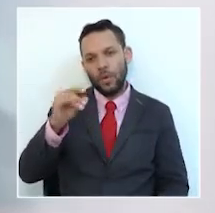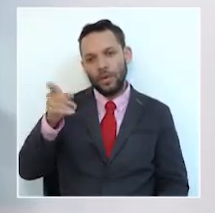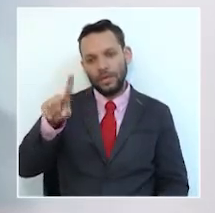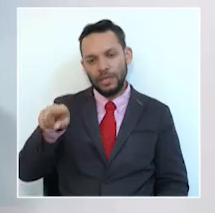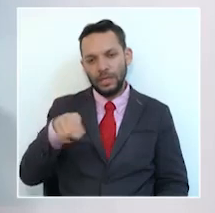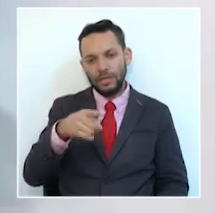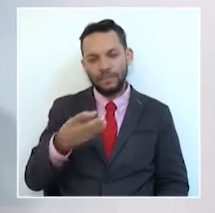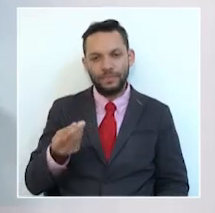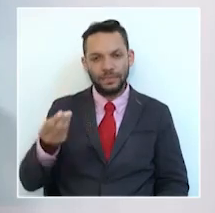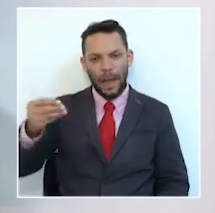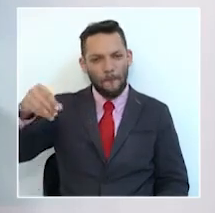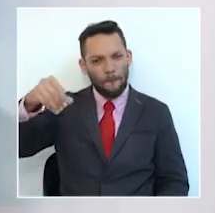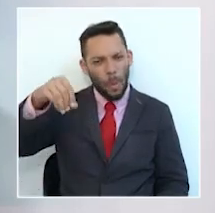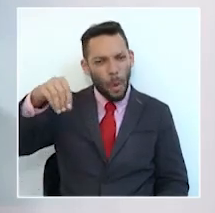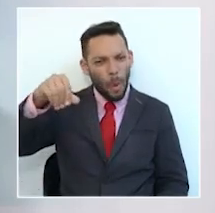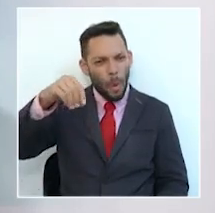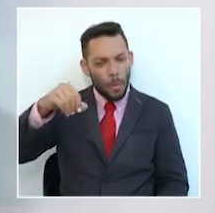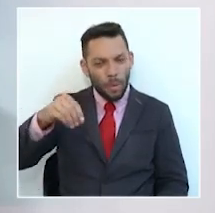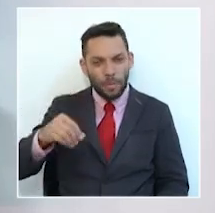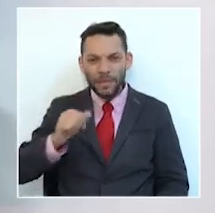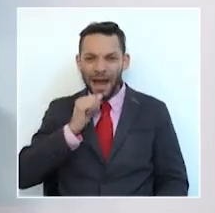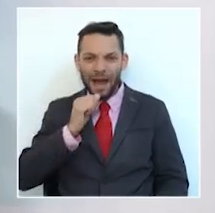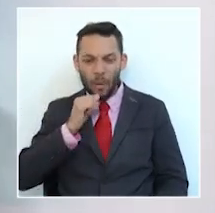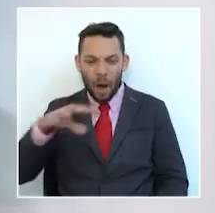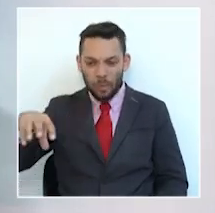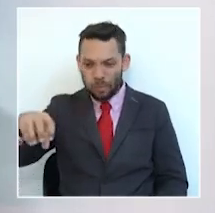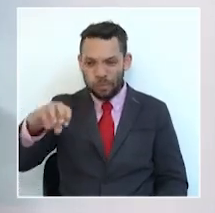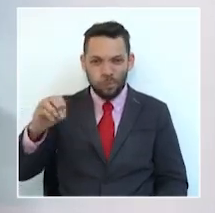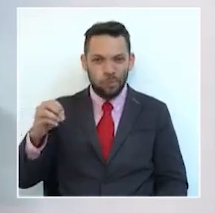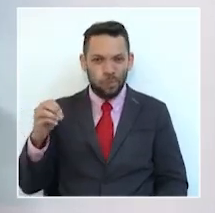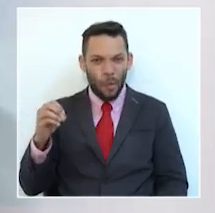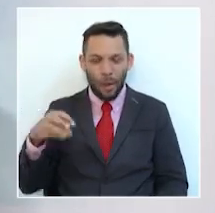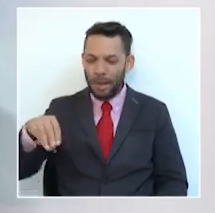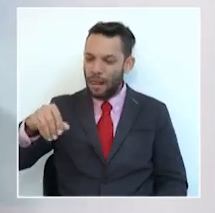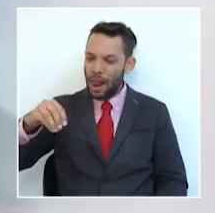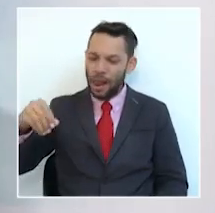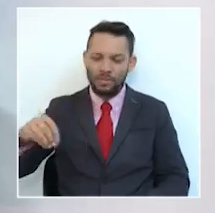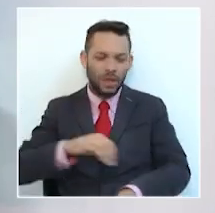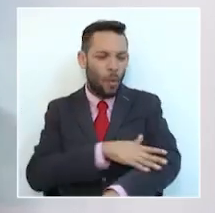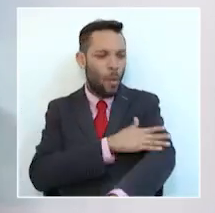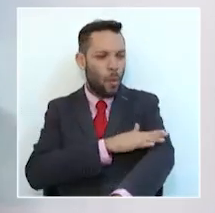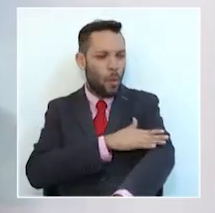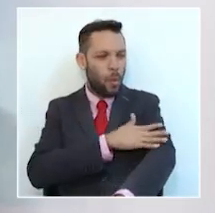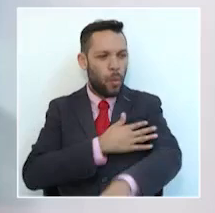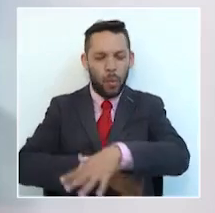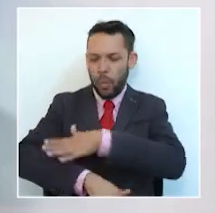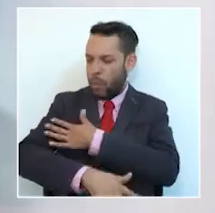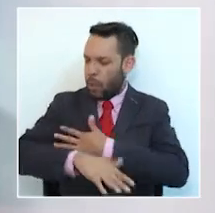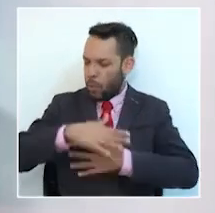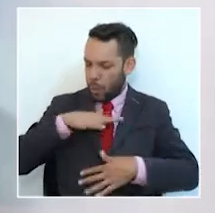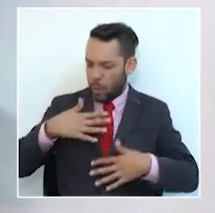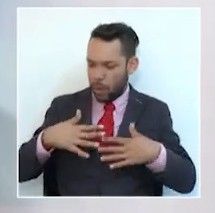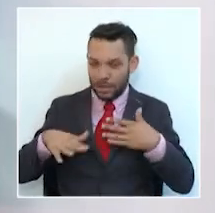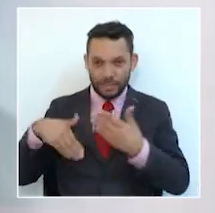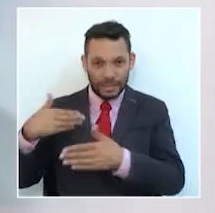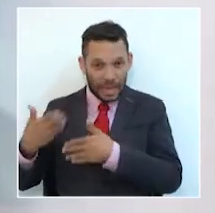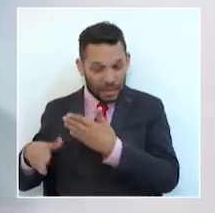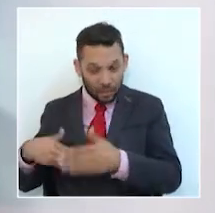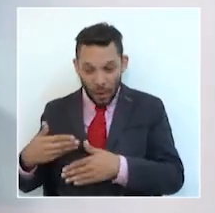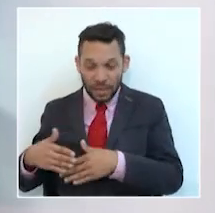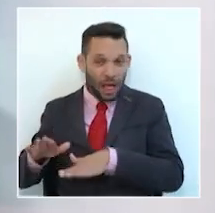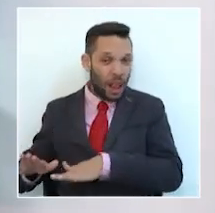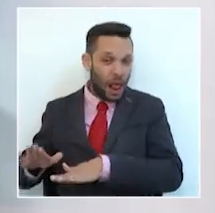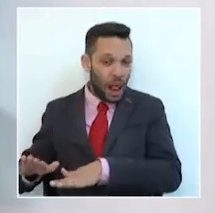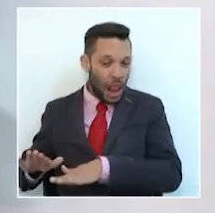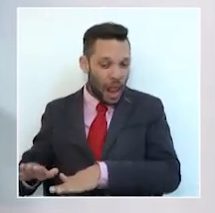aguas mineromedicinales agua de mar o agua del lago salado que después de un proceso de maduración en el que